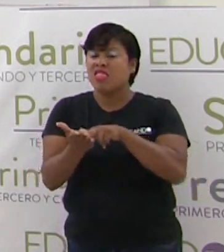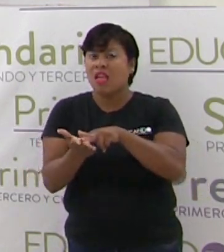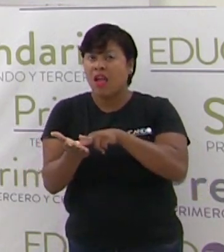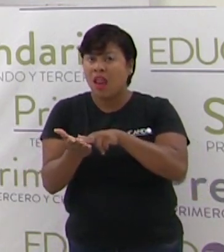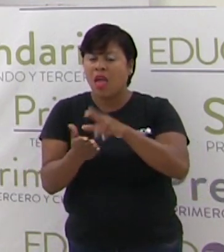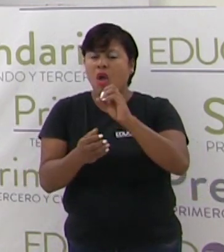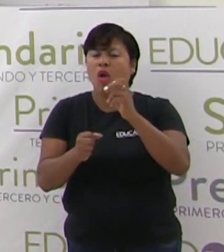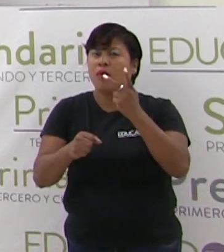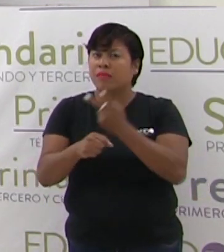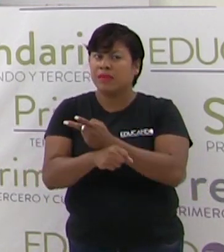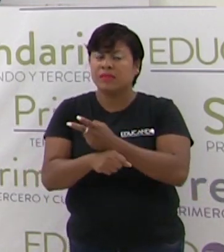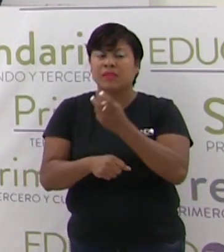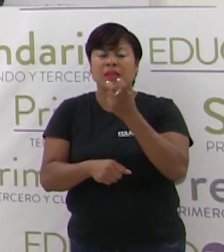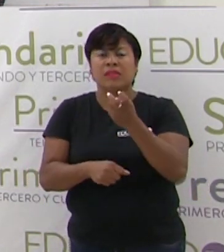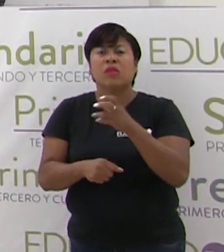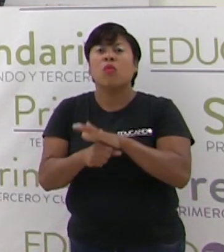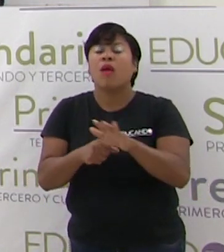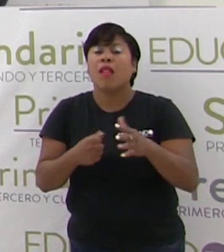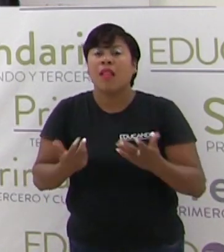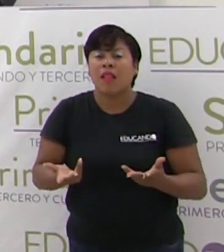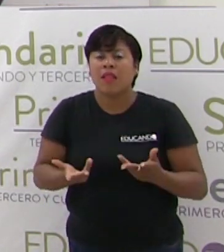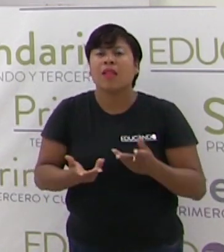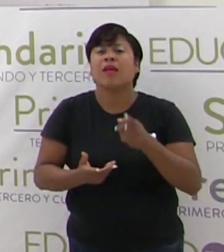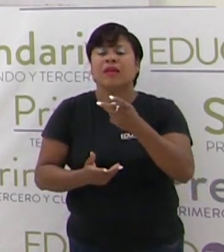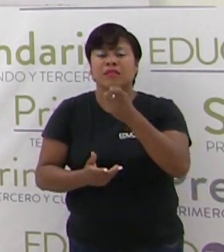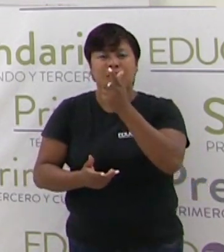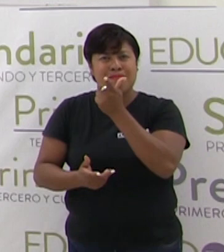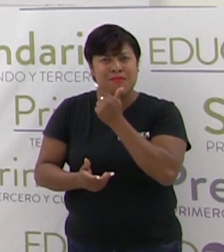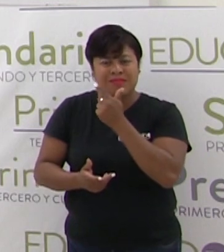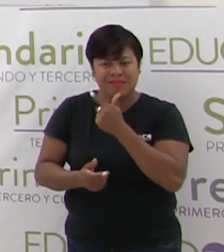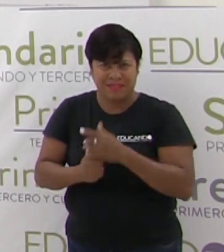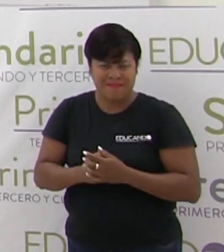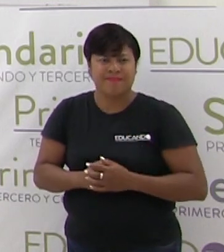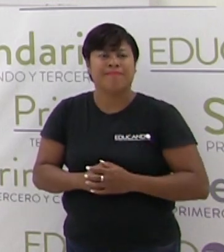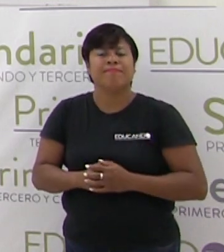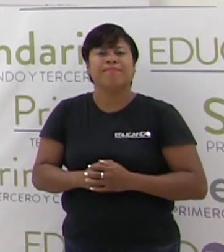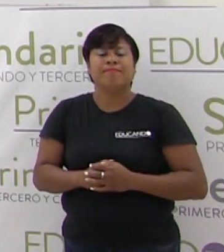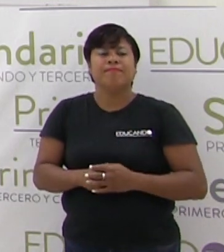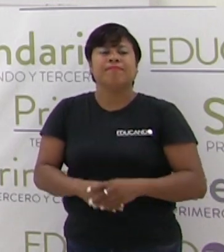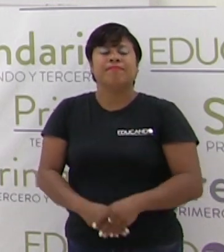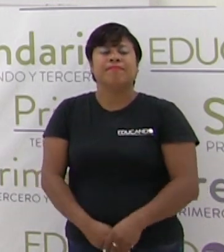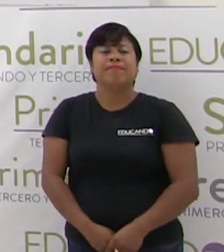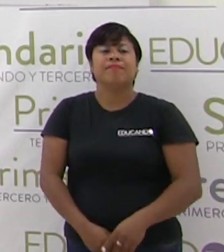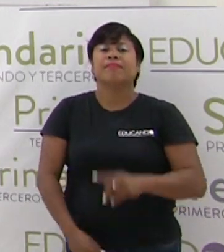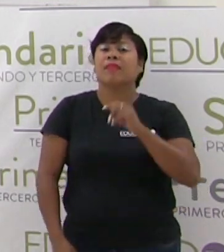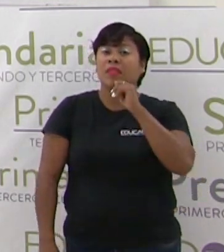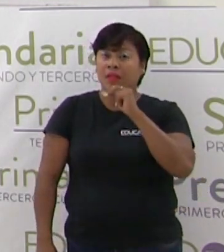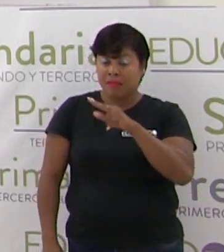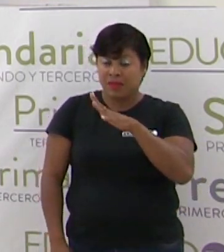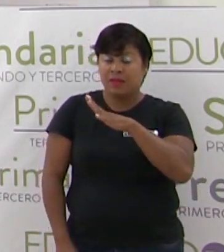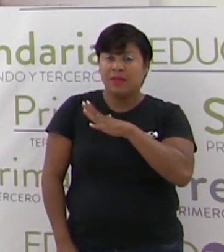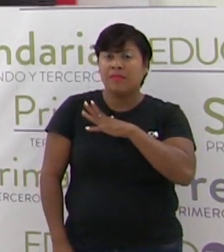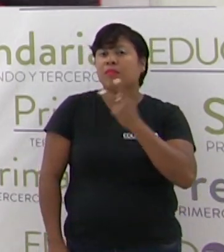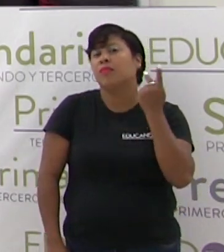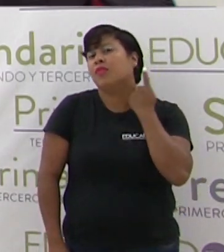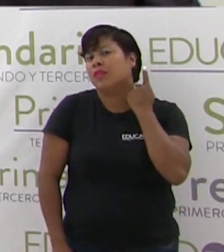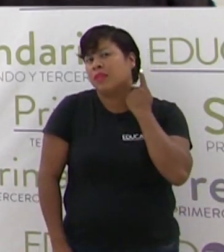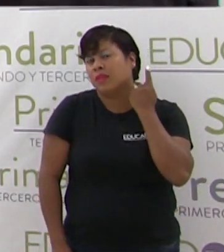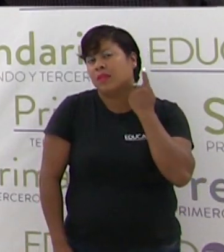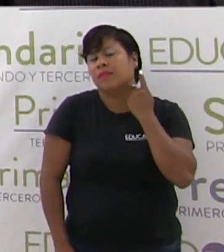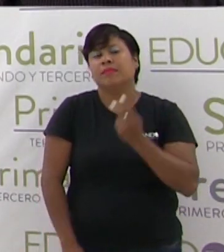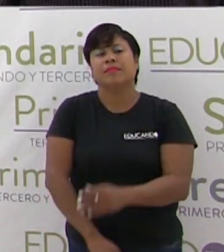negra o de sucesos, el cual era ¿cuál? La policíaca, ¿verdad? También hay